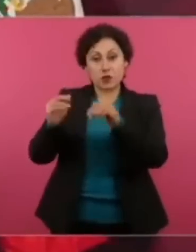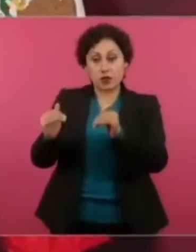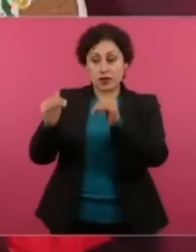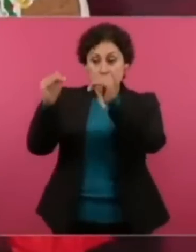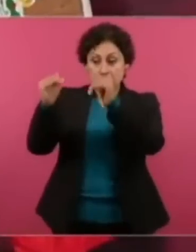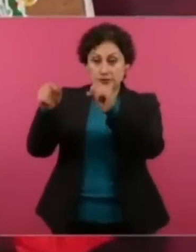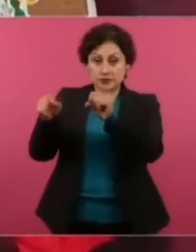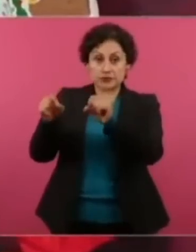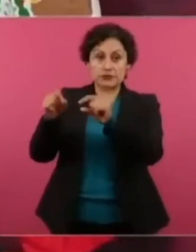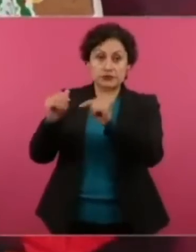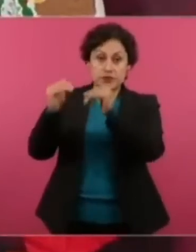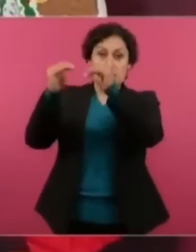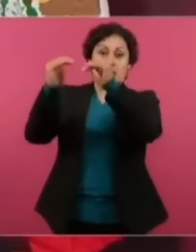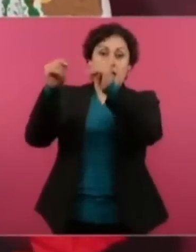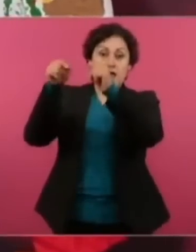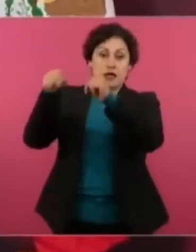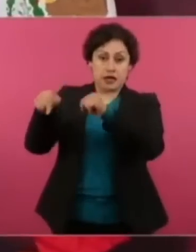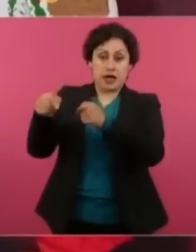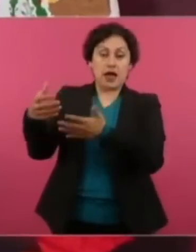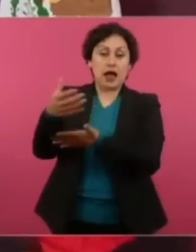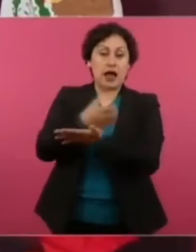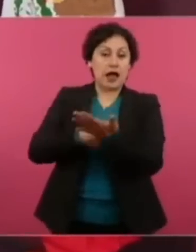burócratas de arriba,